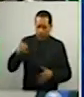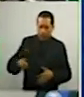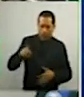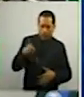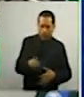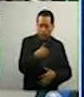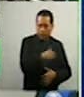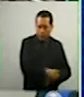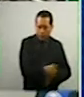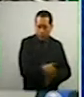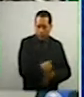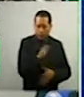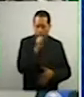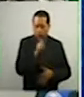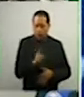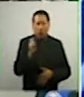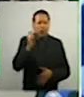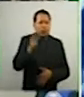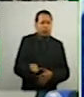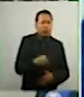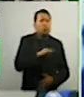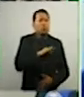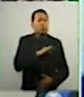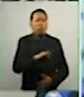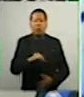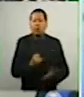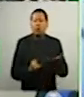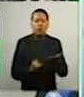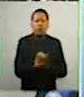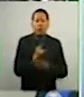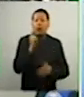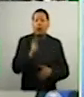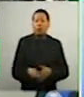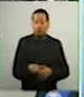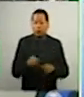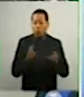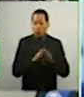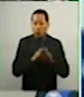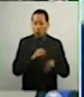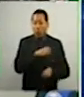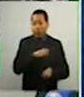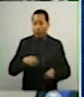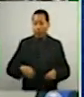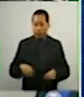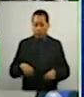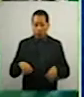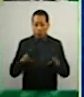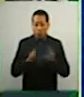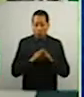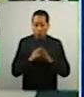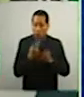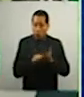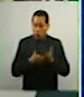licencia, si podían acudir a la reelección solo por el mismo principio, es decir,